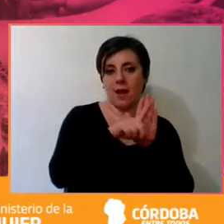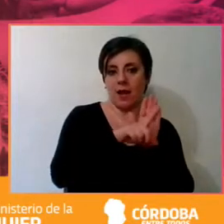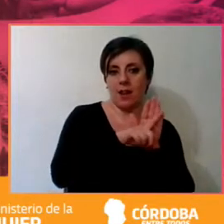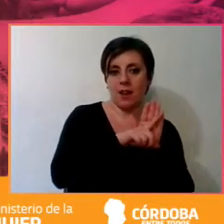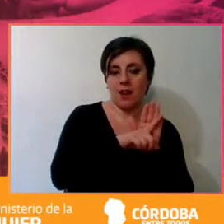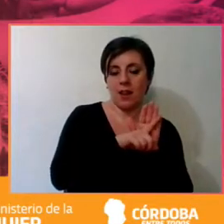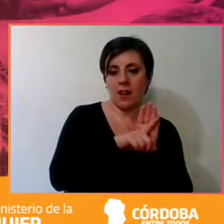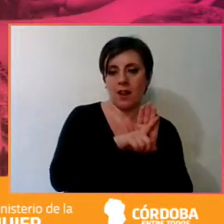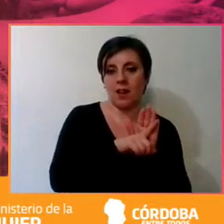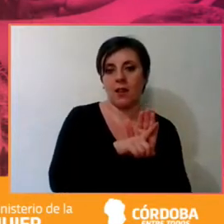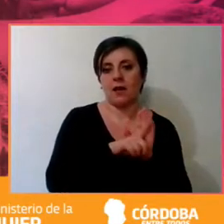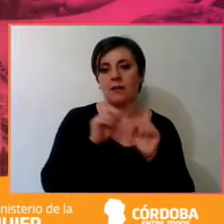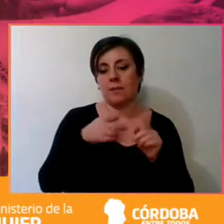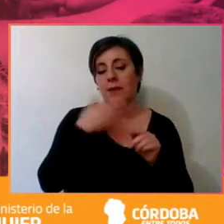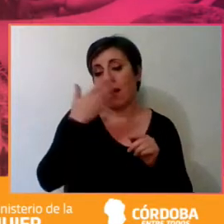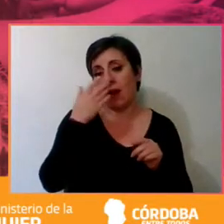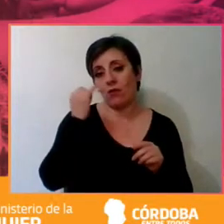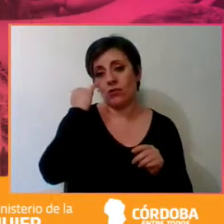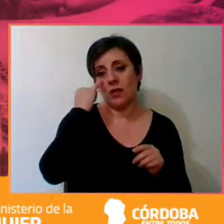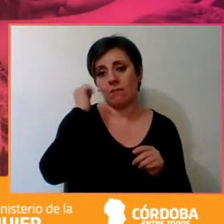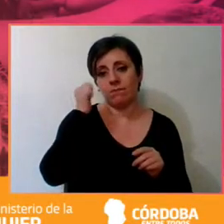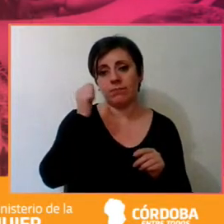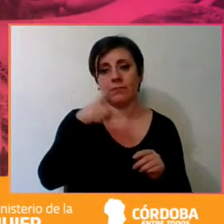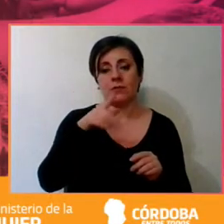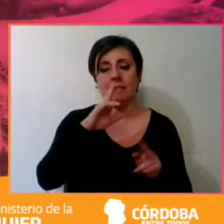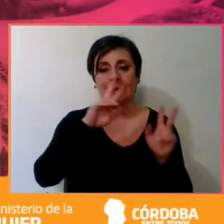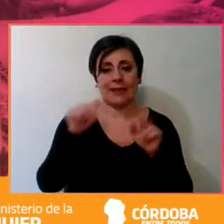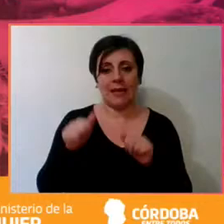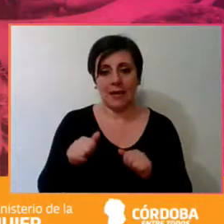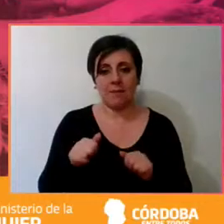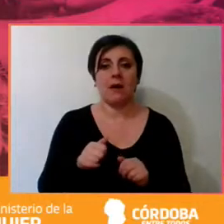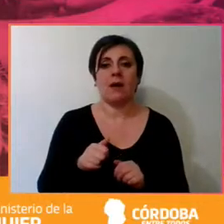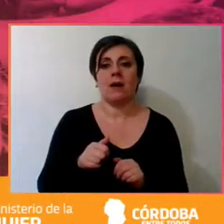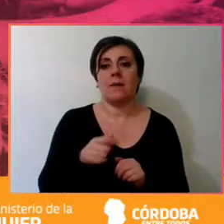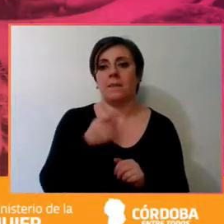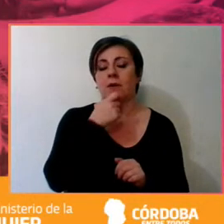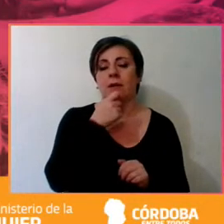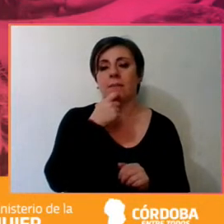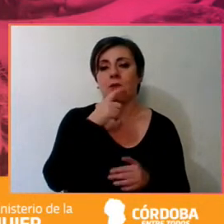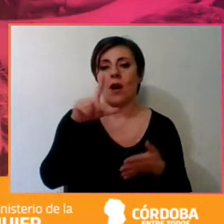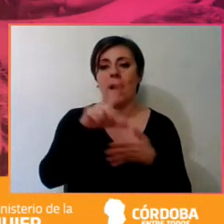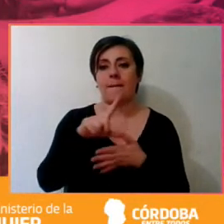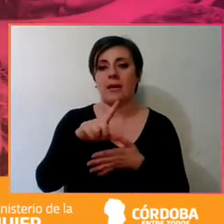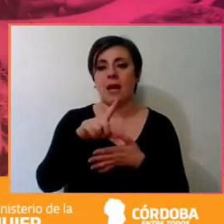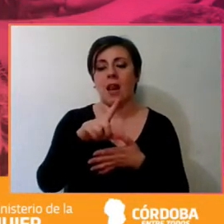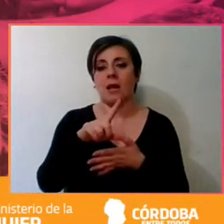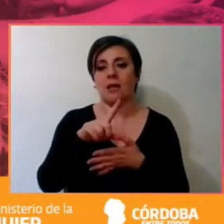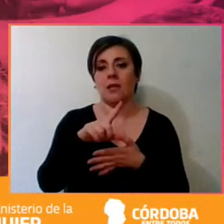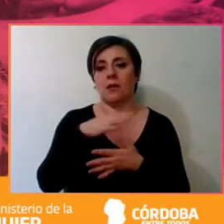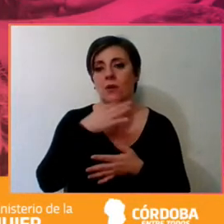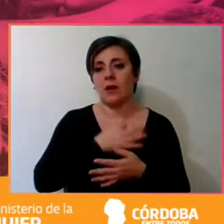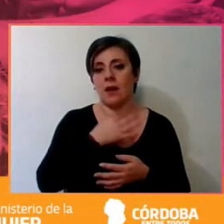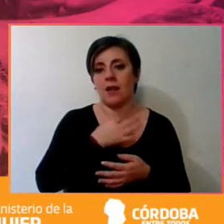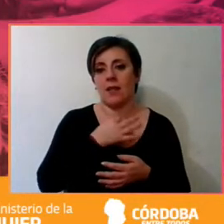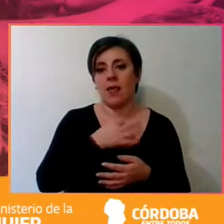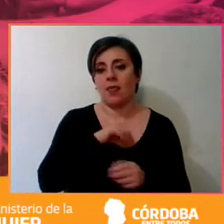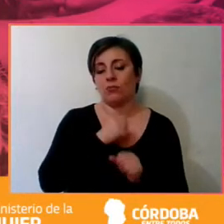hablaron también sobre este tema, hicieron énfasis, ¿no es cierto?, en lo que, por ejemplo, en América Latina hoy día es una realidad, un